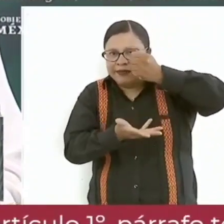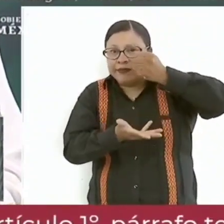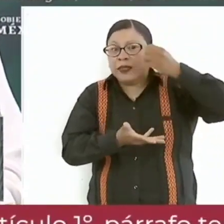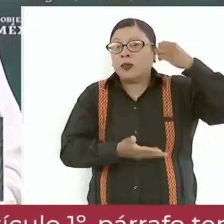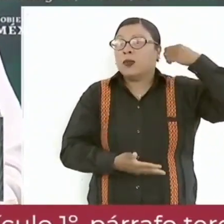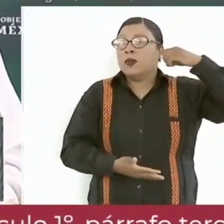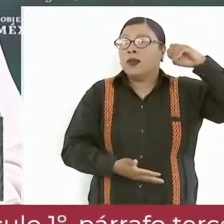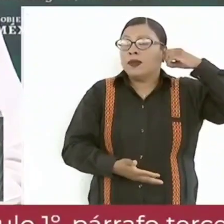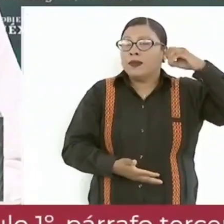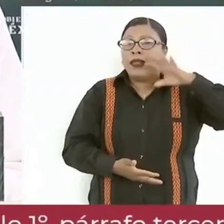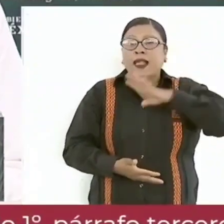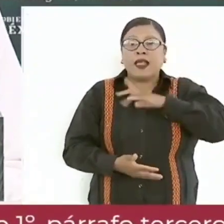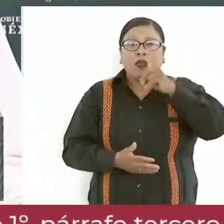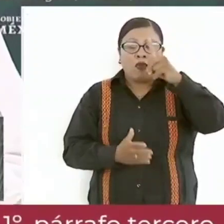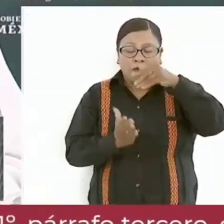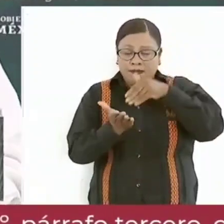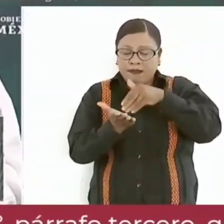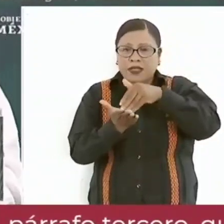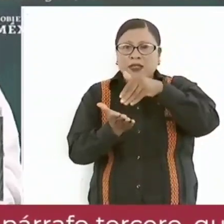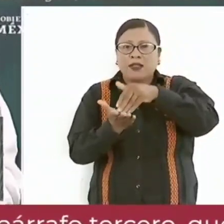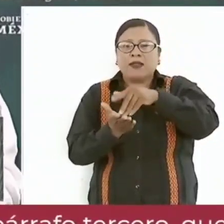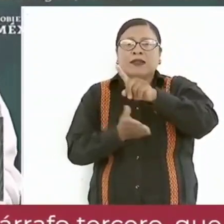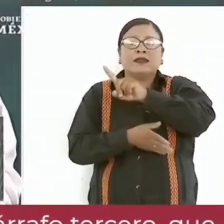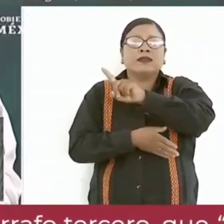Oaxaca hay